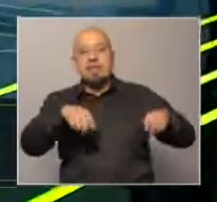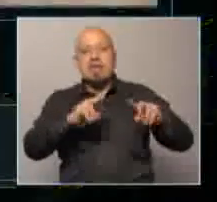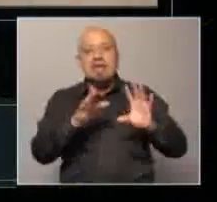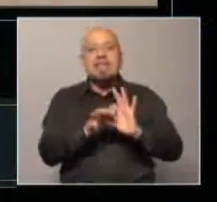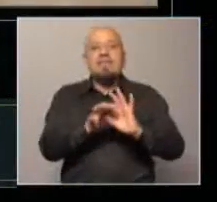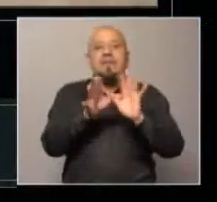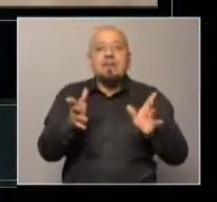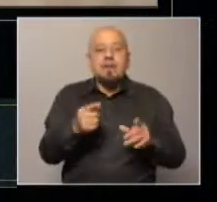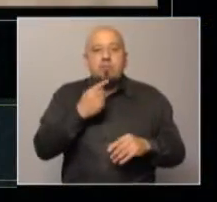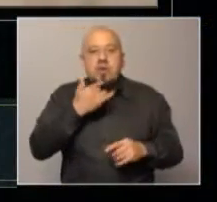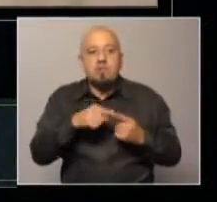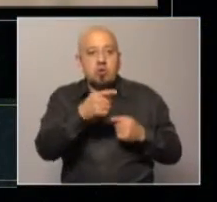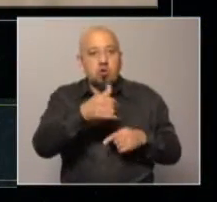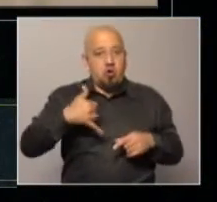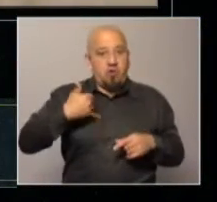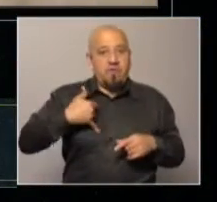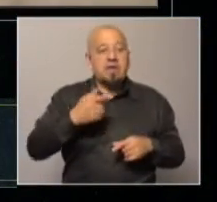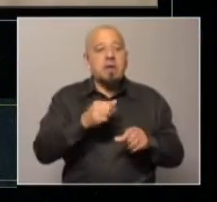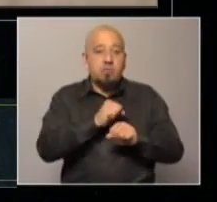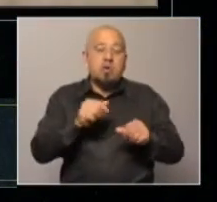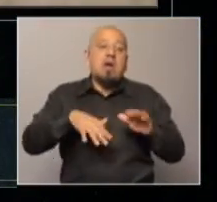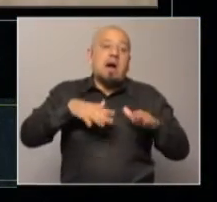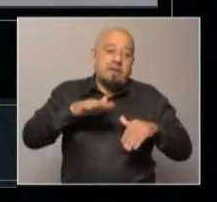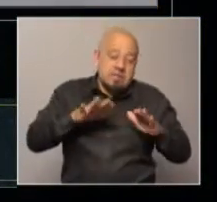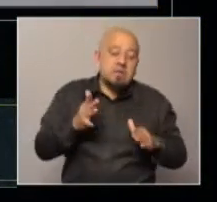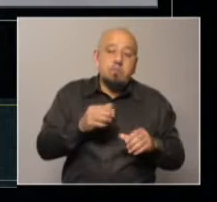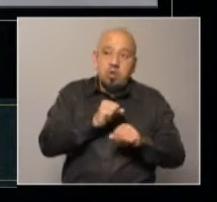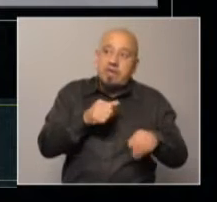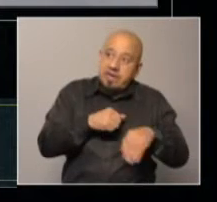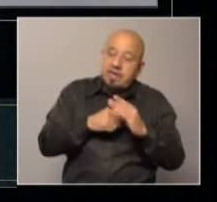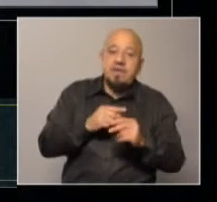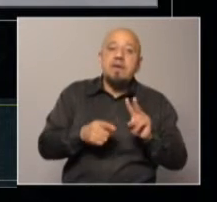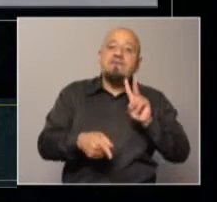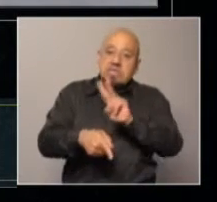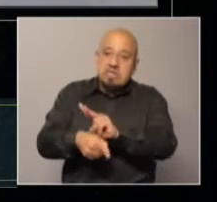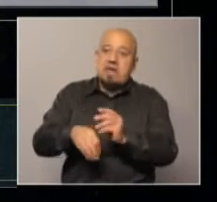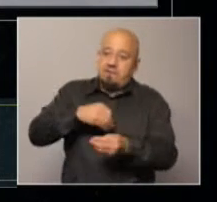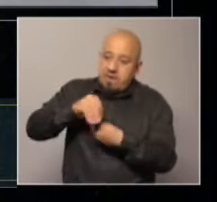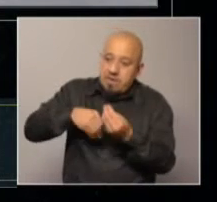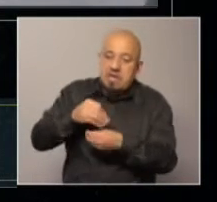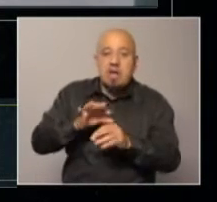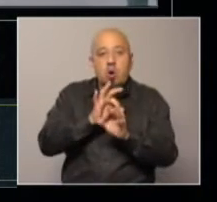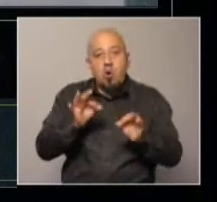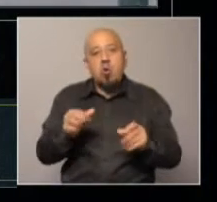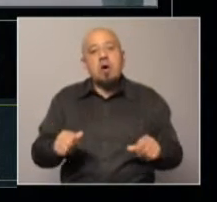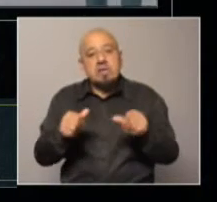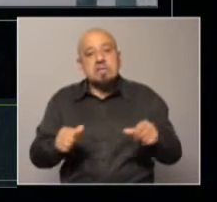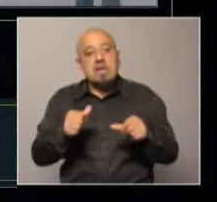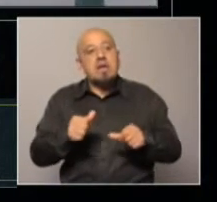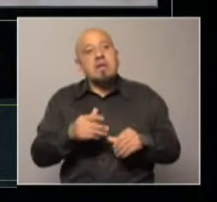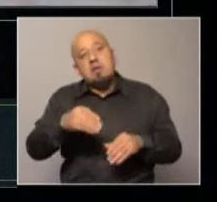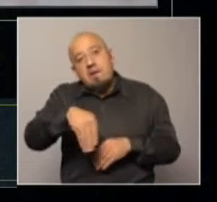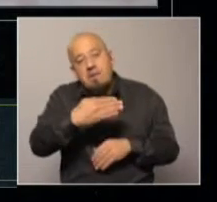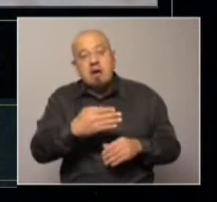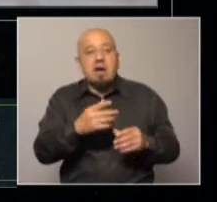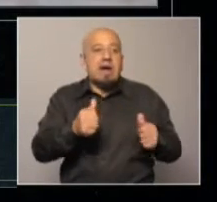es permitirle al adolescente salir al exterior a visitar a su familia y también a realizar actividades fuera de los centros de